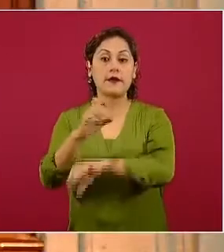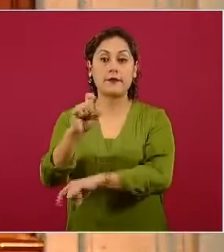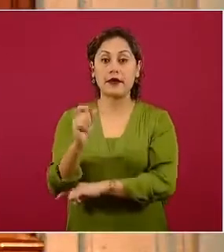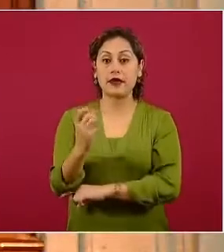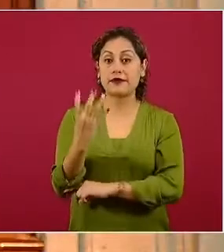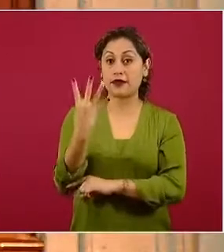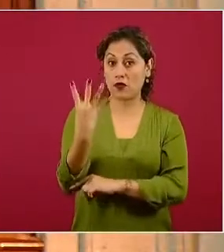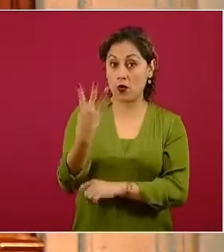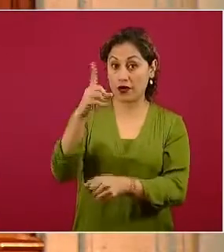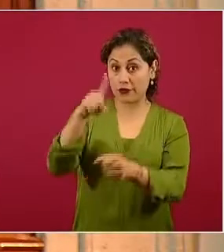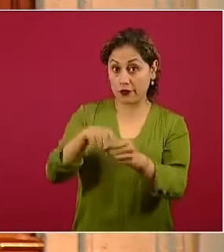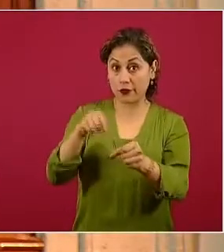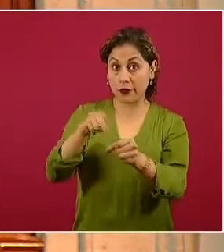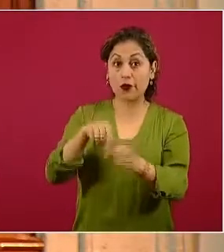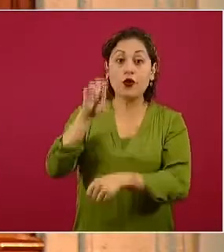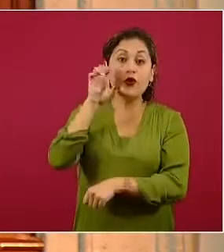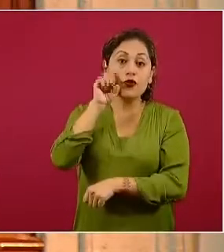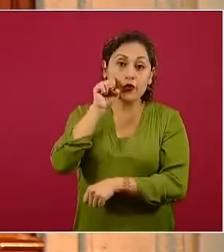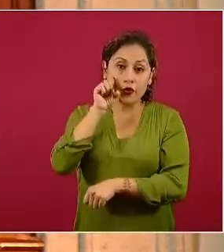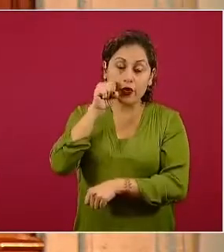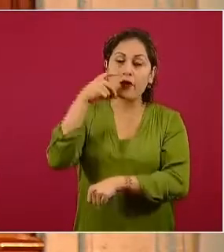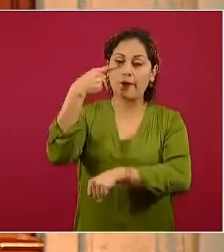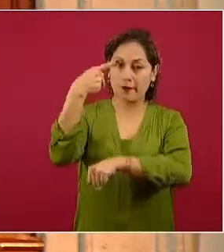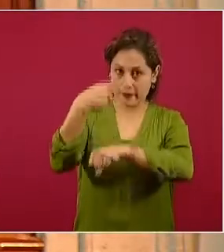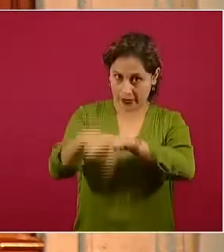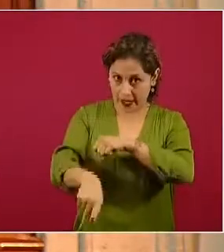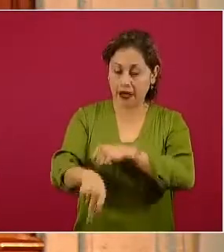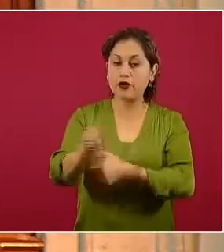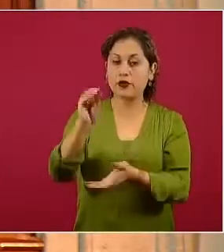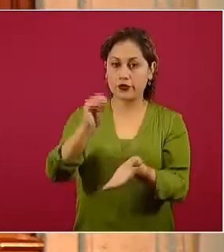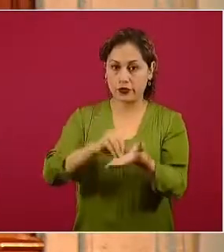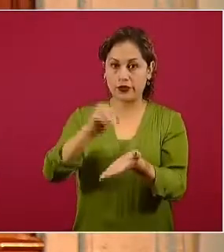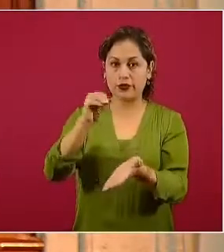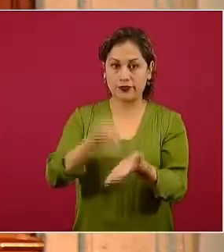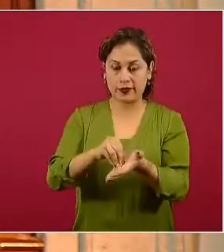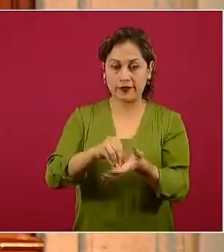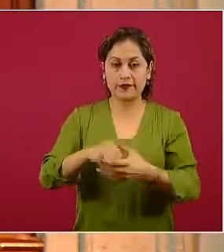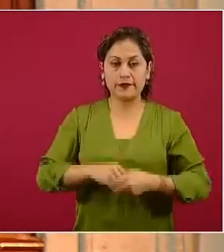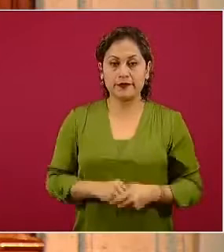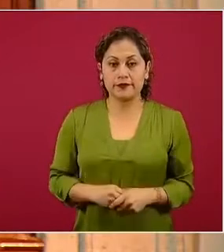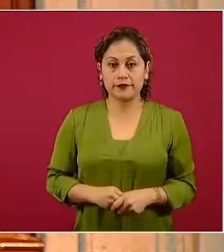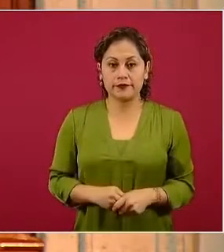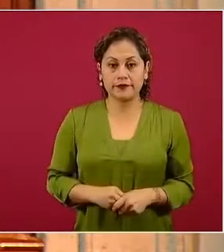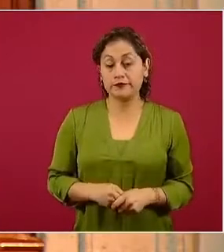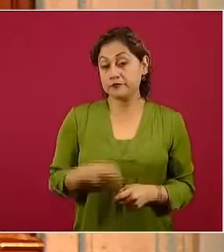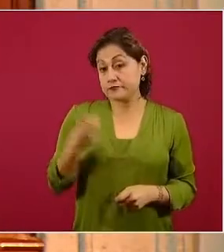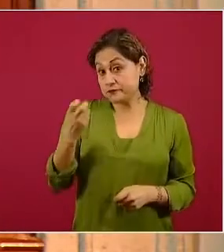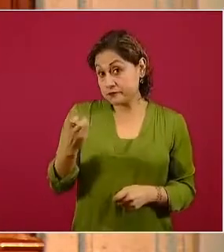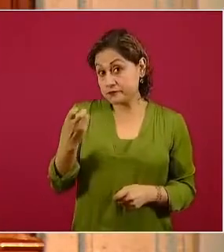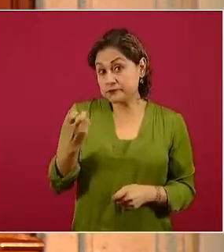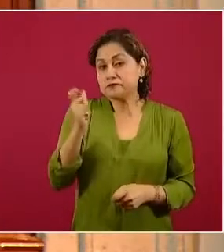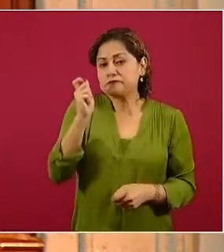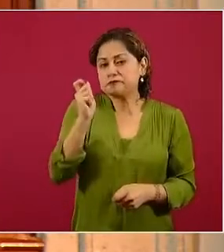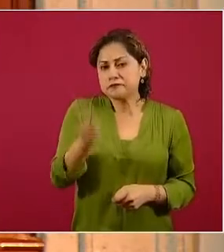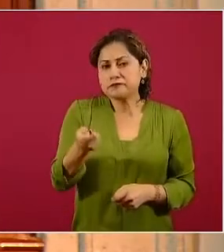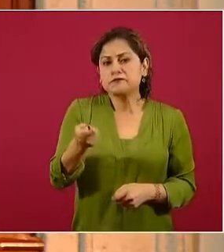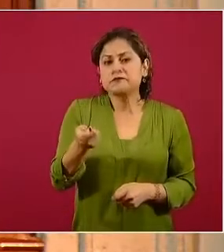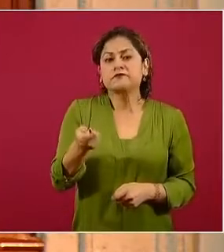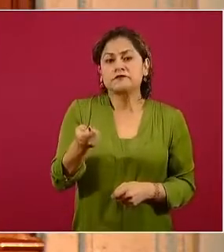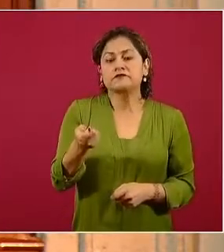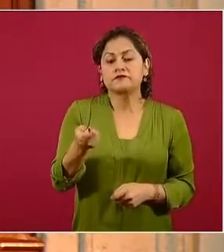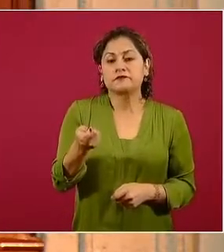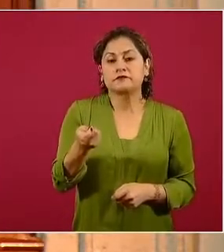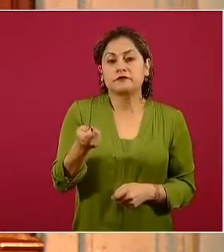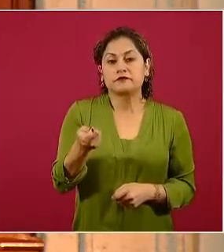en un nivel de riesgo alto, que es el color naranja, y bueno, esto también lógicamente habla de la intensificación